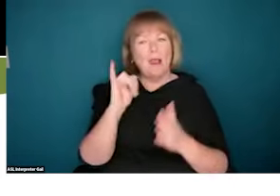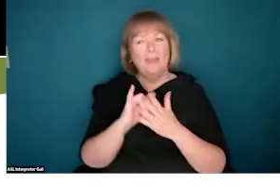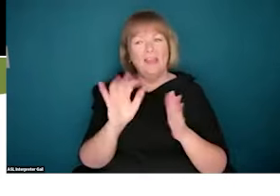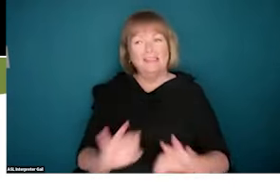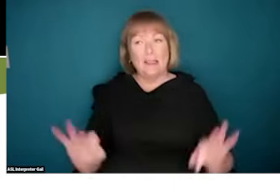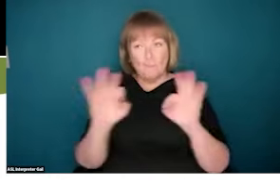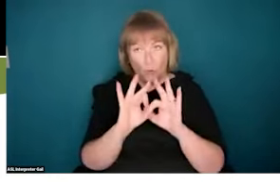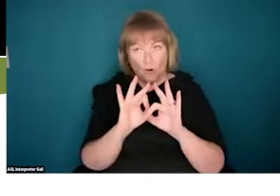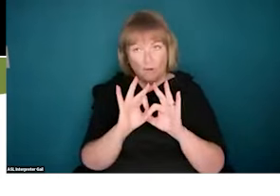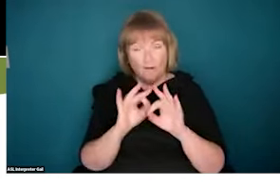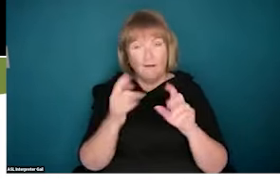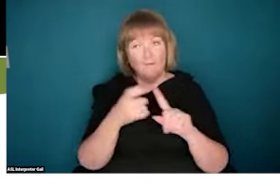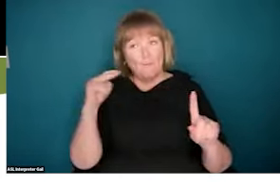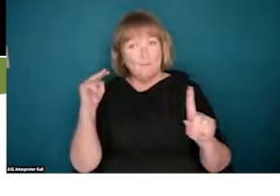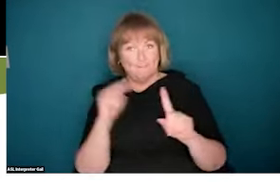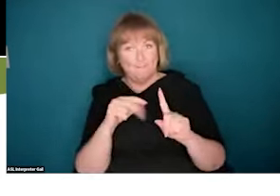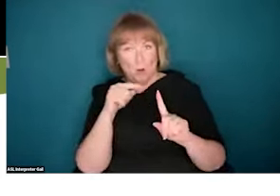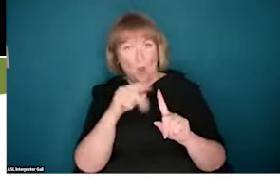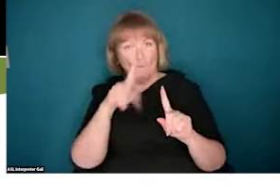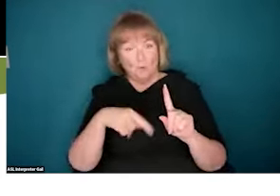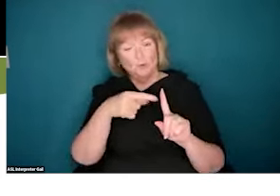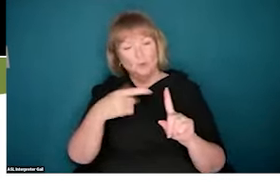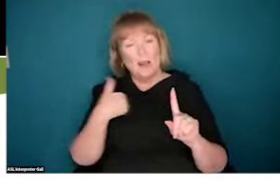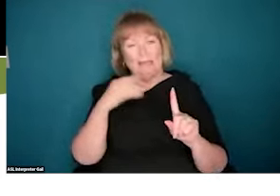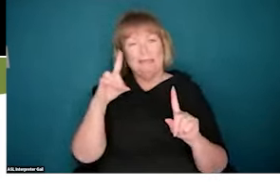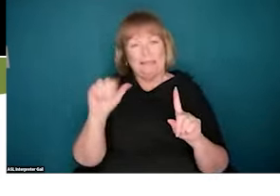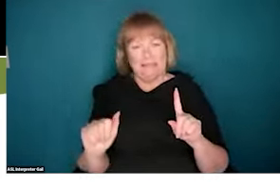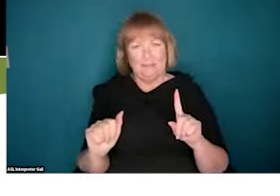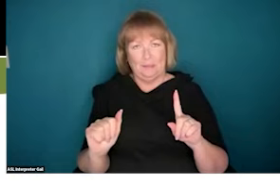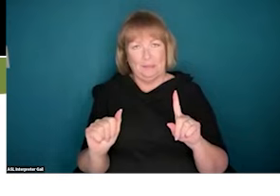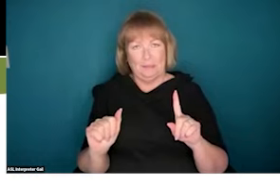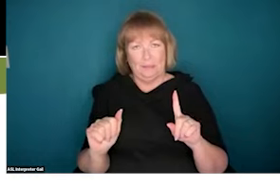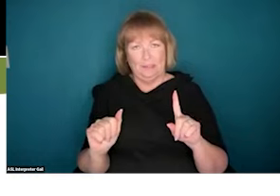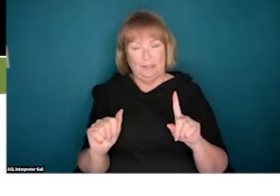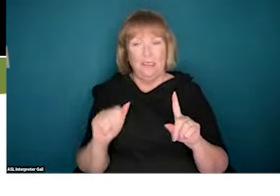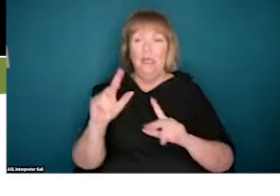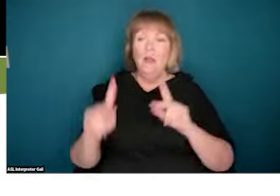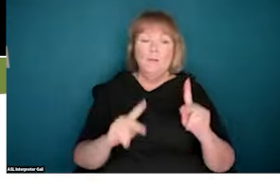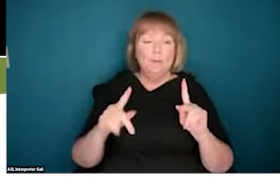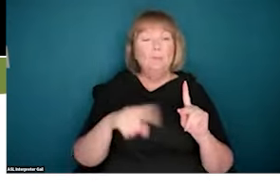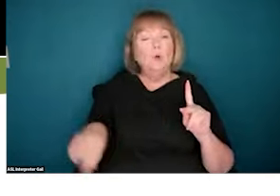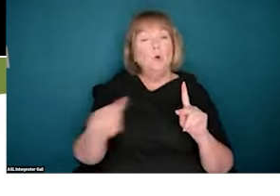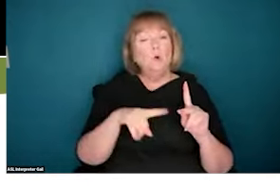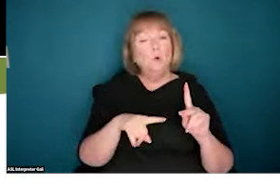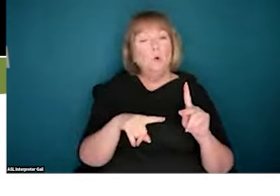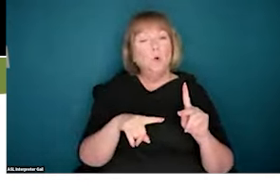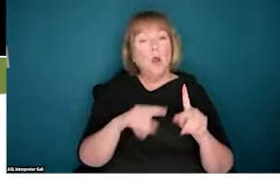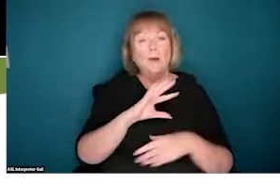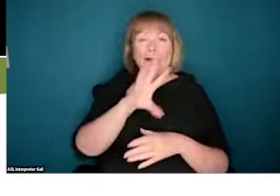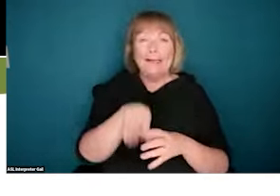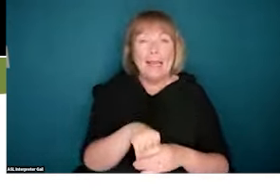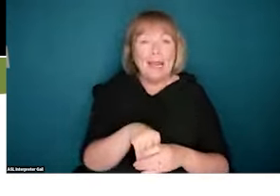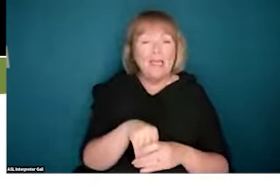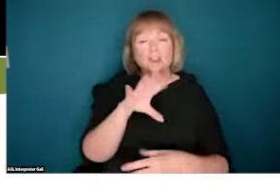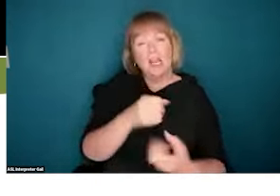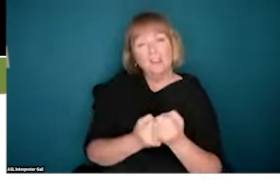toma decisiones, por qué es importante tomar decisiones desde el punto de vista de la perspectiva de la persona con discapacidad y de las